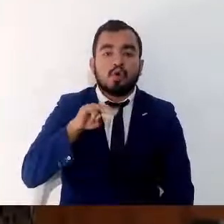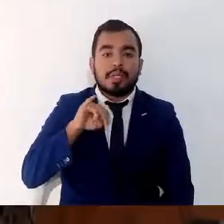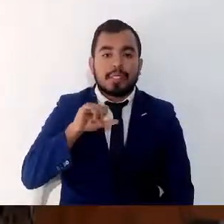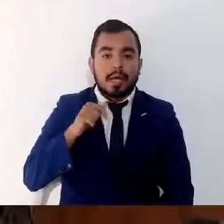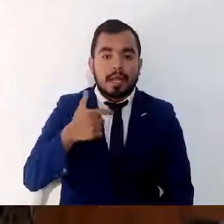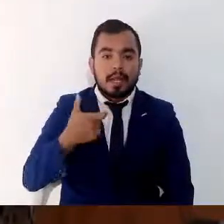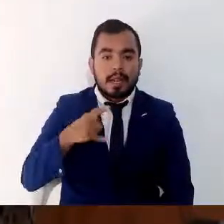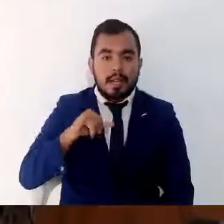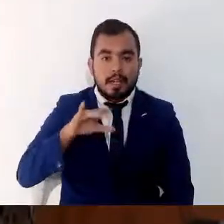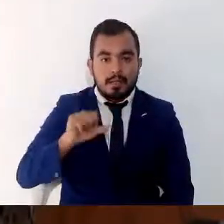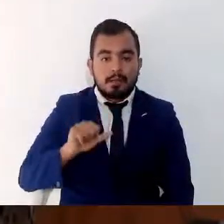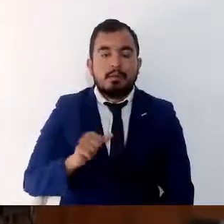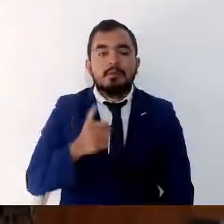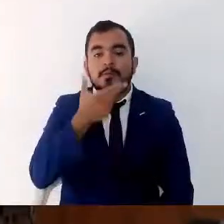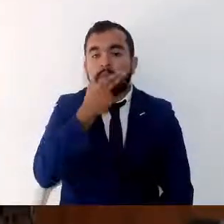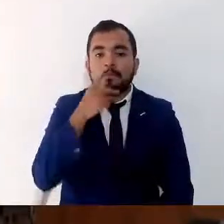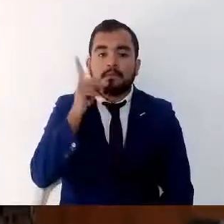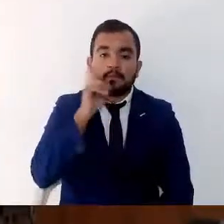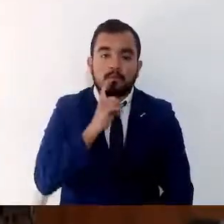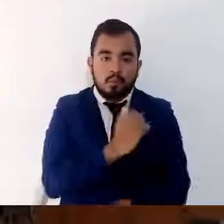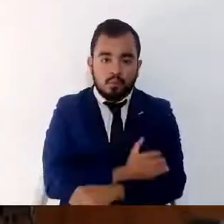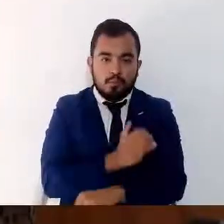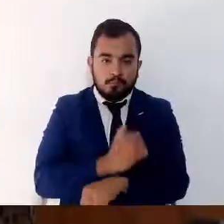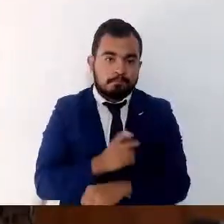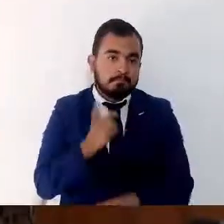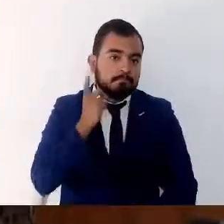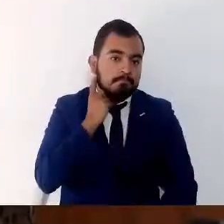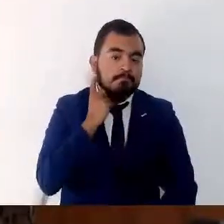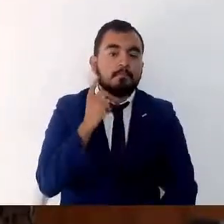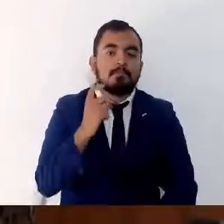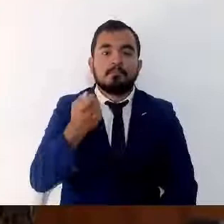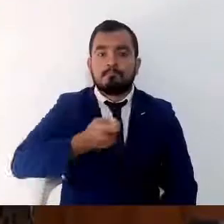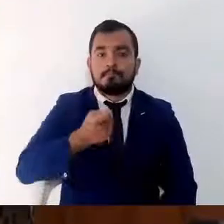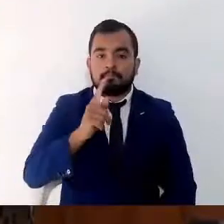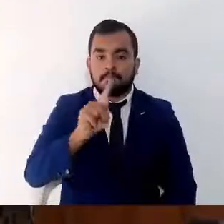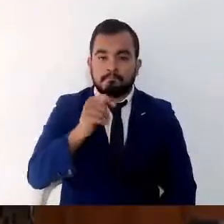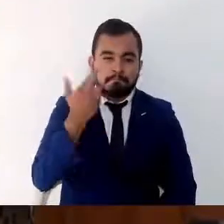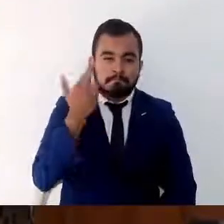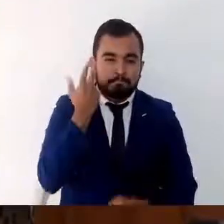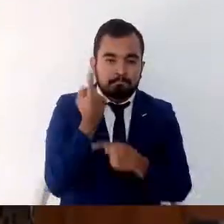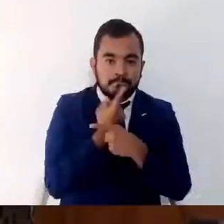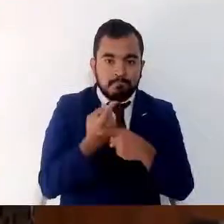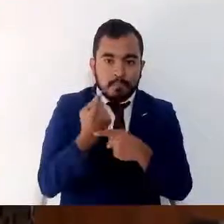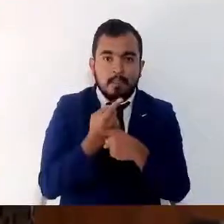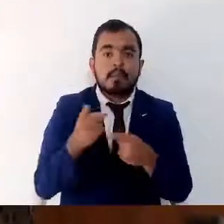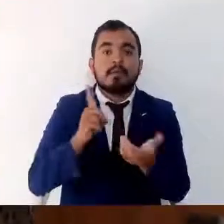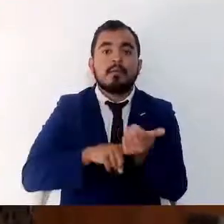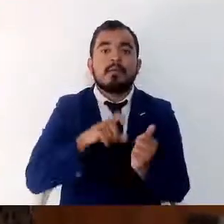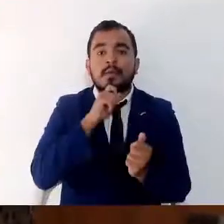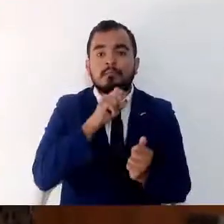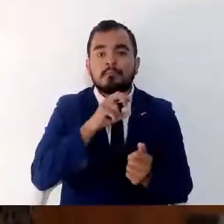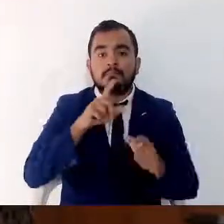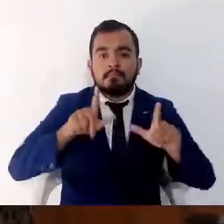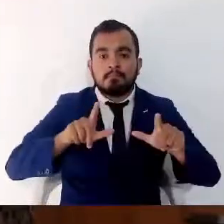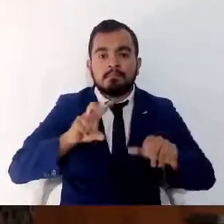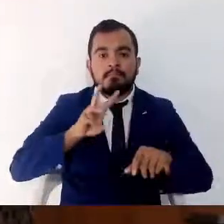y compañeros, saludo a los medios de comunicación y a quienes nos siguen por las diferentes plataformas